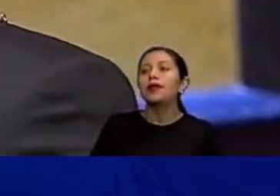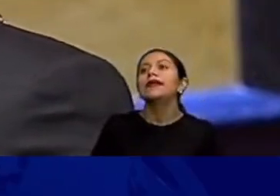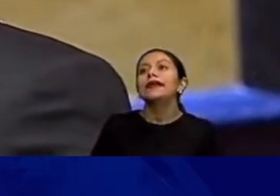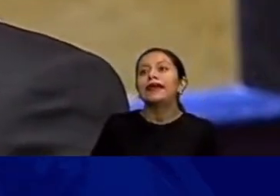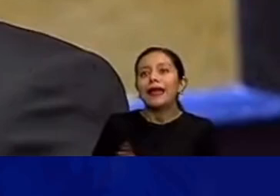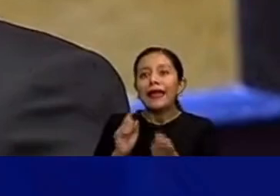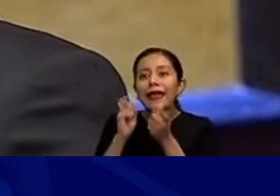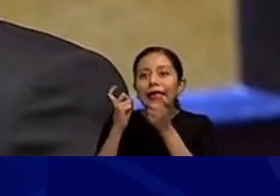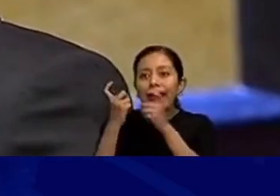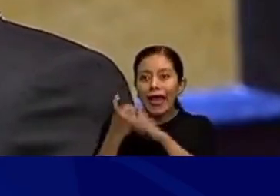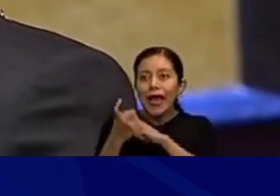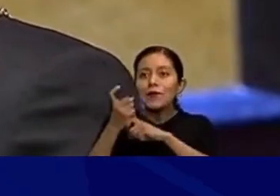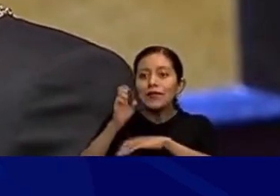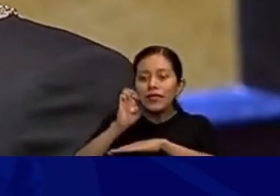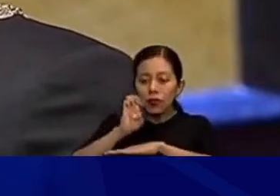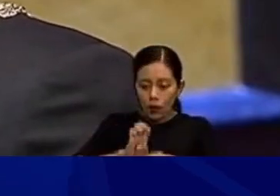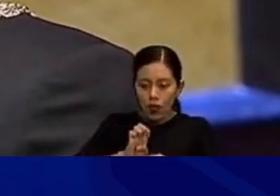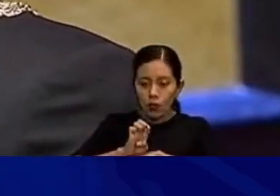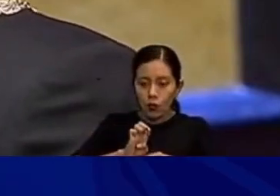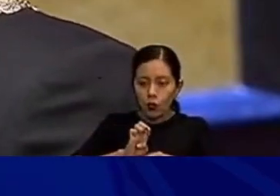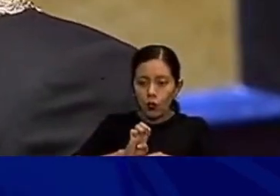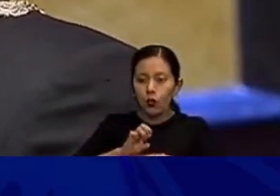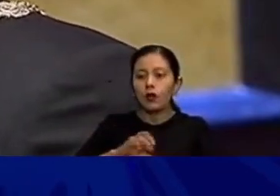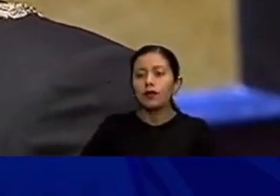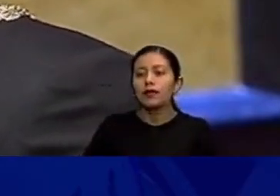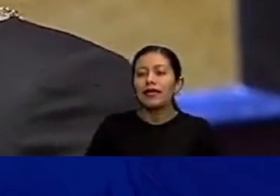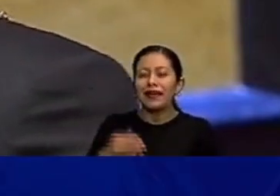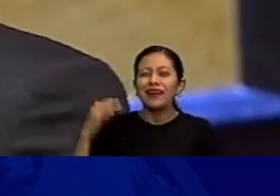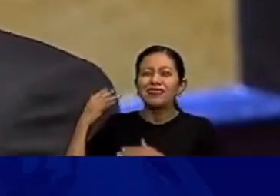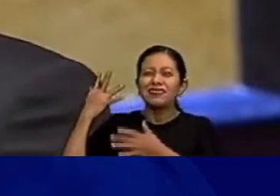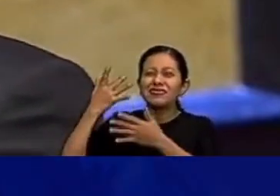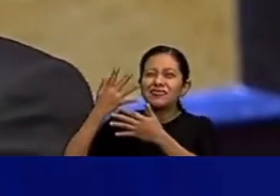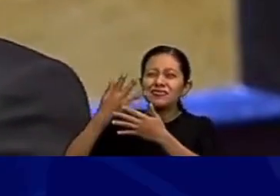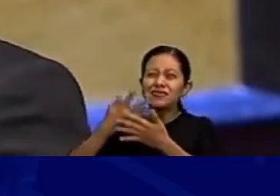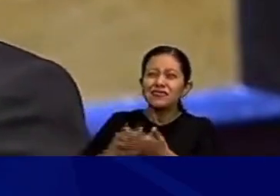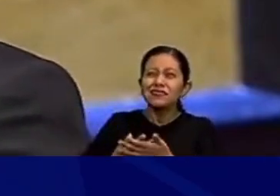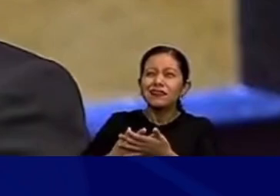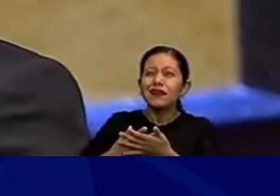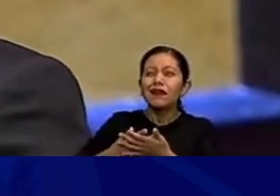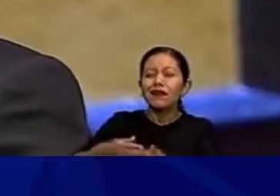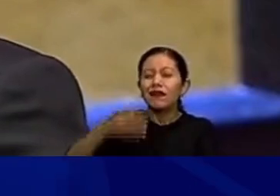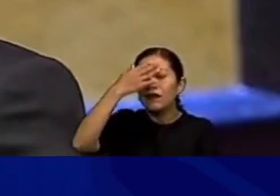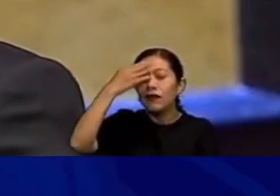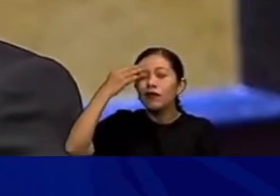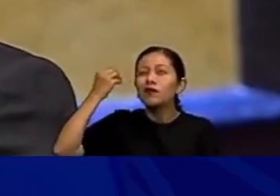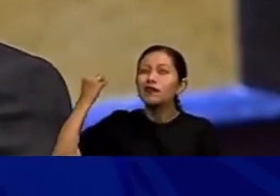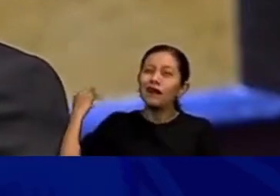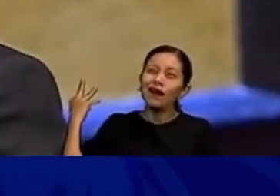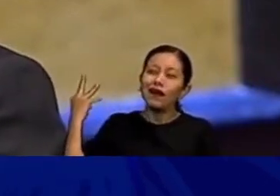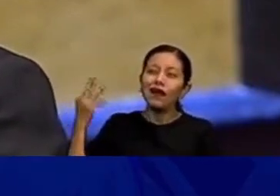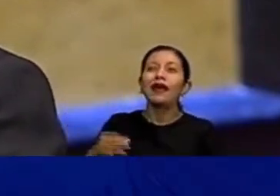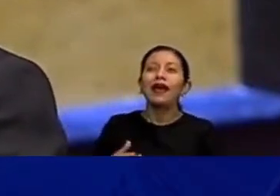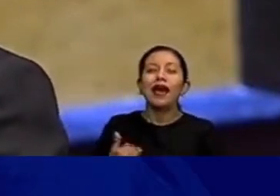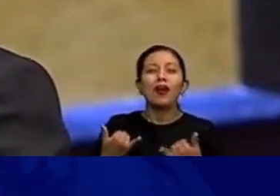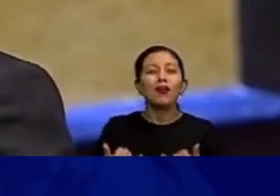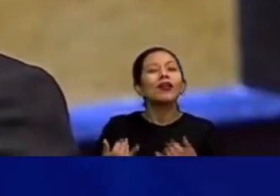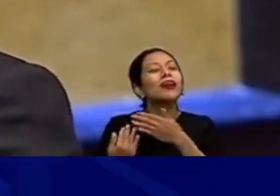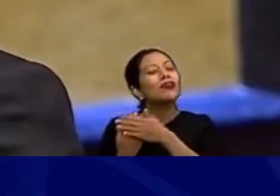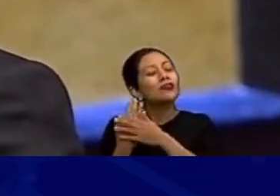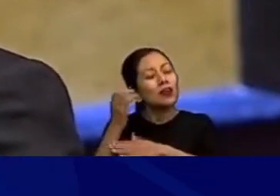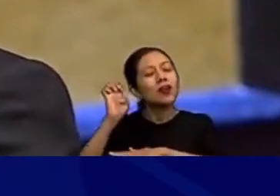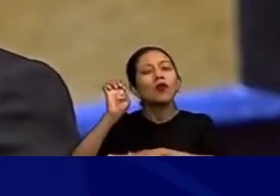ecuatorianos, especialmente de aquellos que por décadas fueron olvidados. En el Nuevo Ecuador no se abandona a nadie,